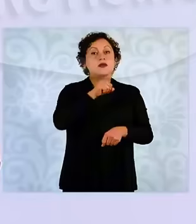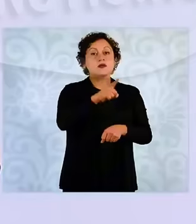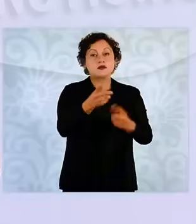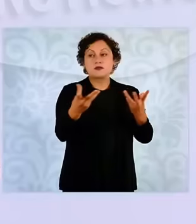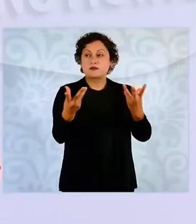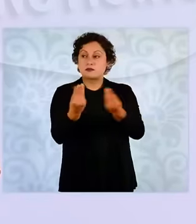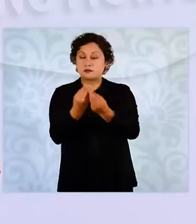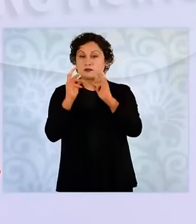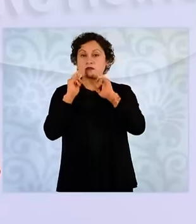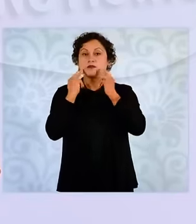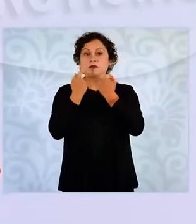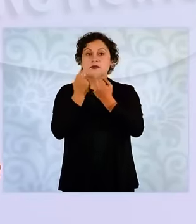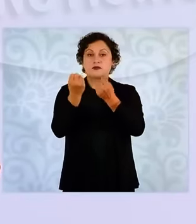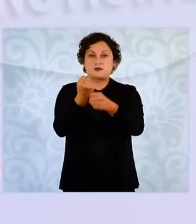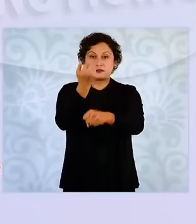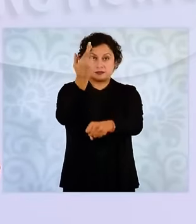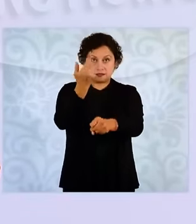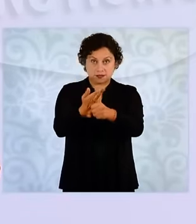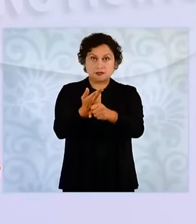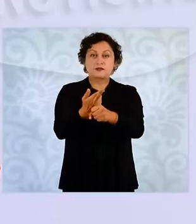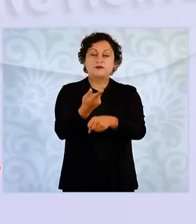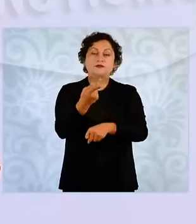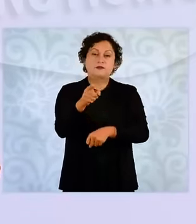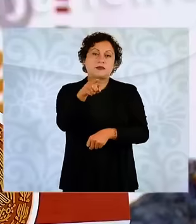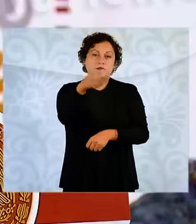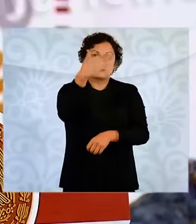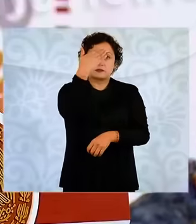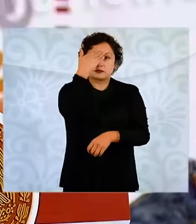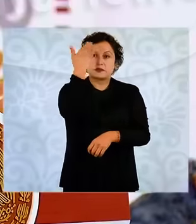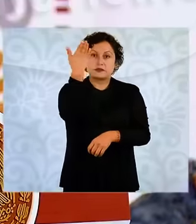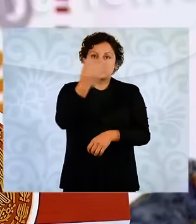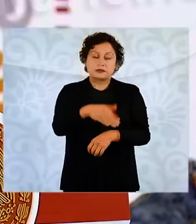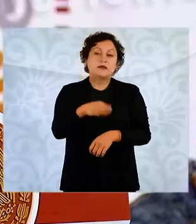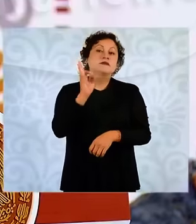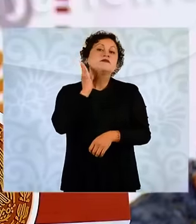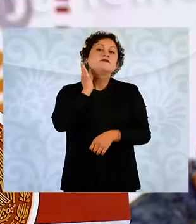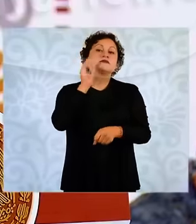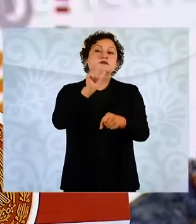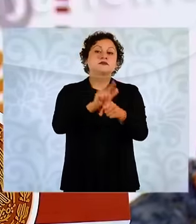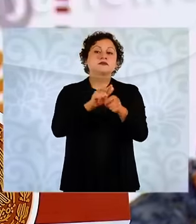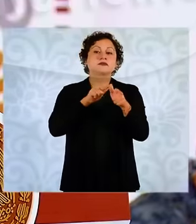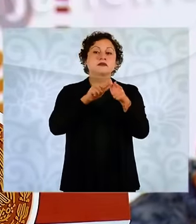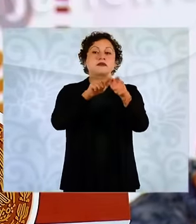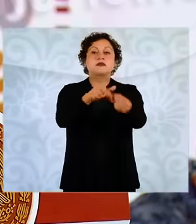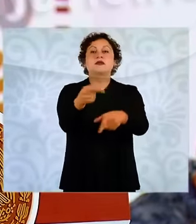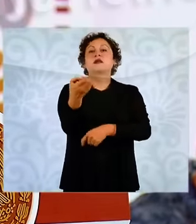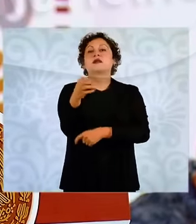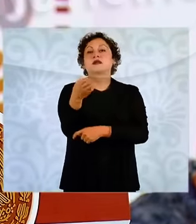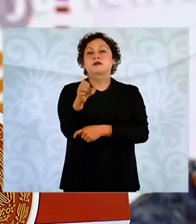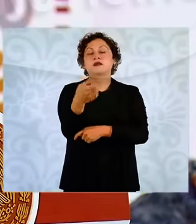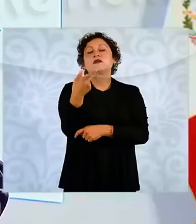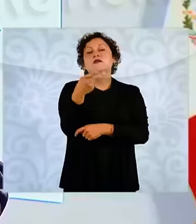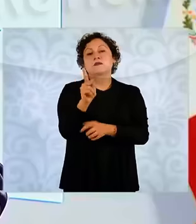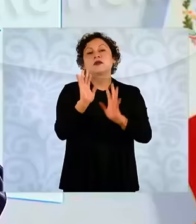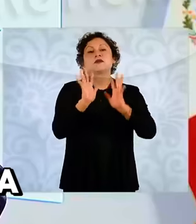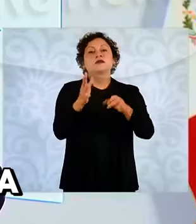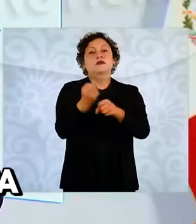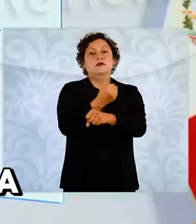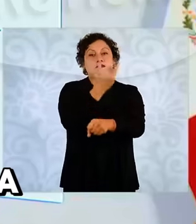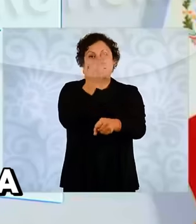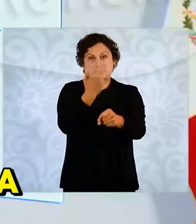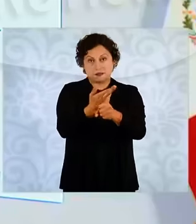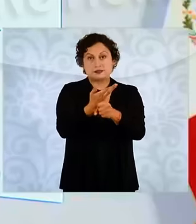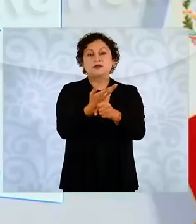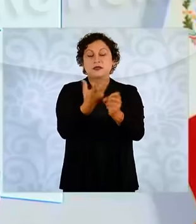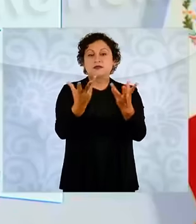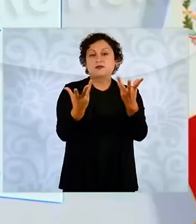los problemas del fiscal, se queda, parece, hasta enero, pero pues ya el secretario va a platicar con la